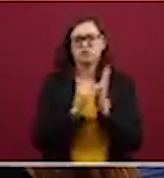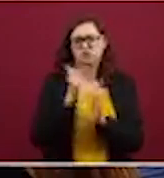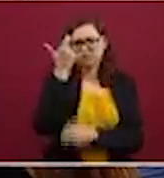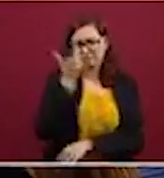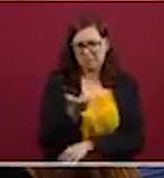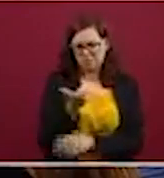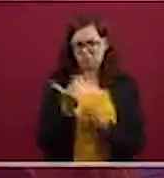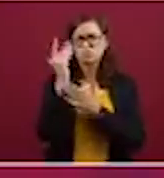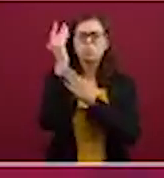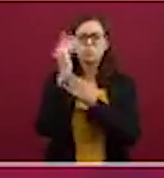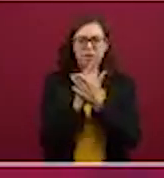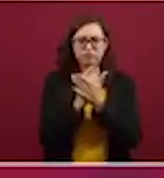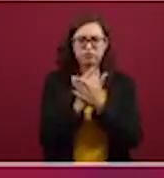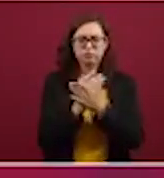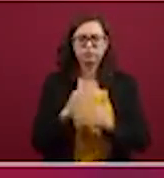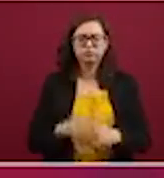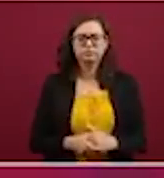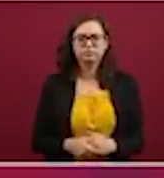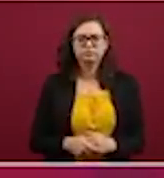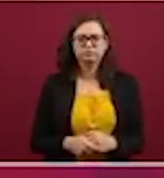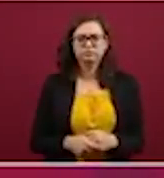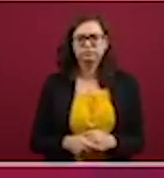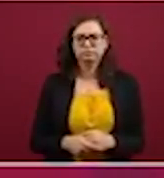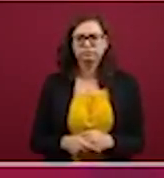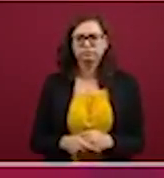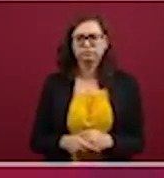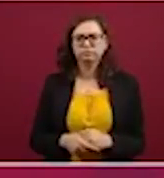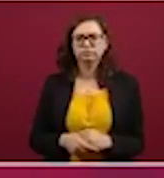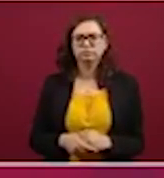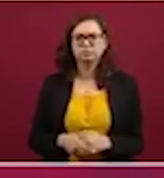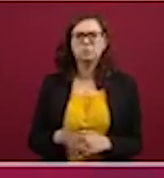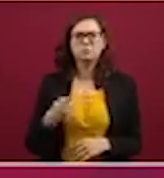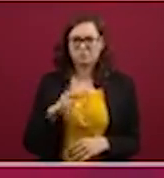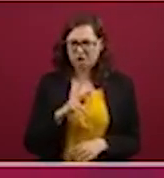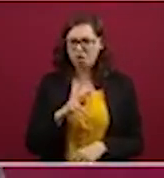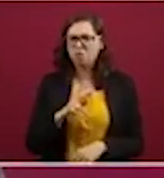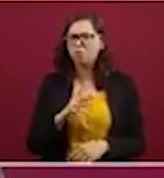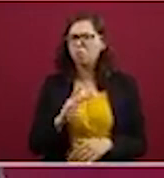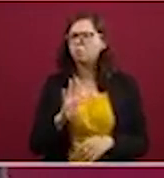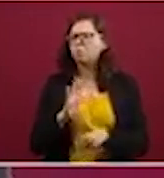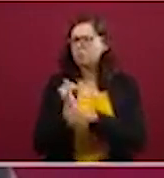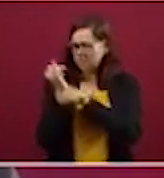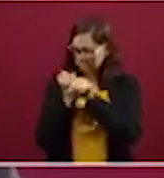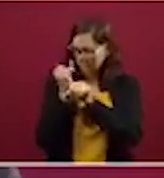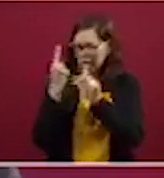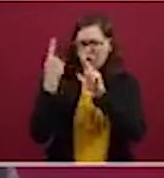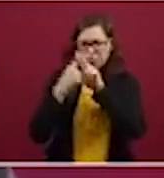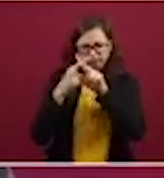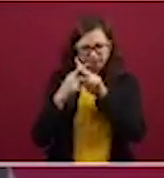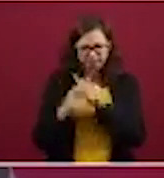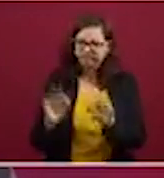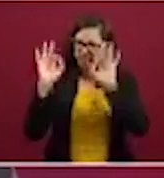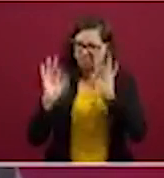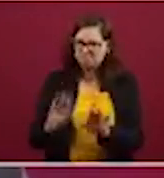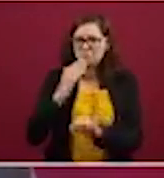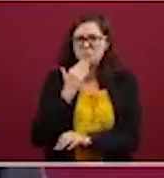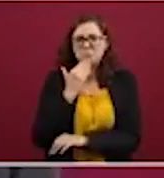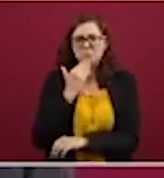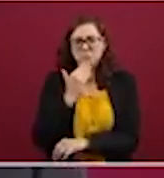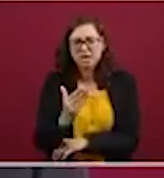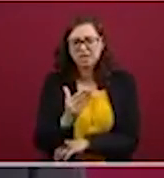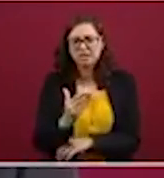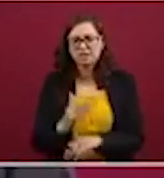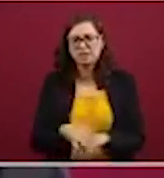pesos pero lo podemos precisar porque son